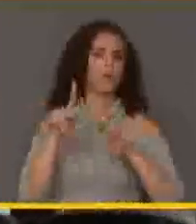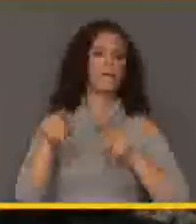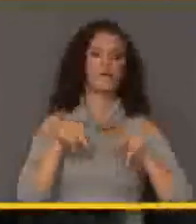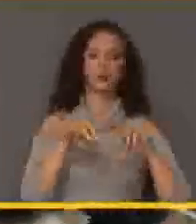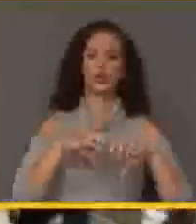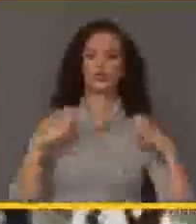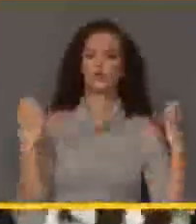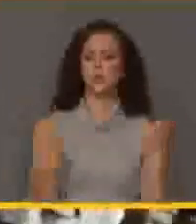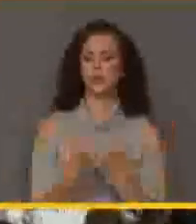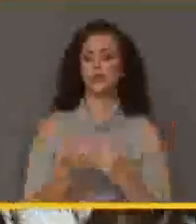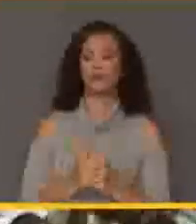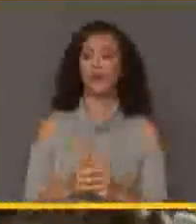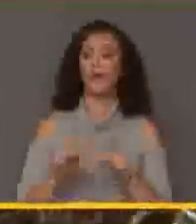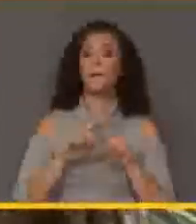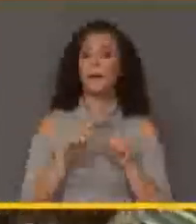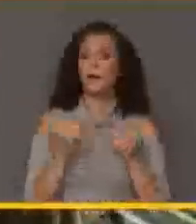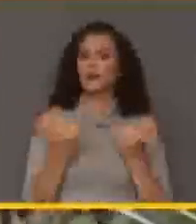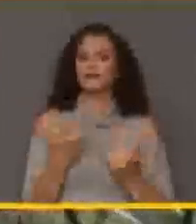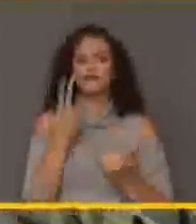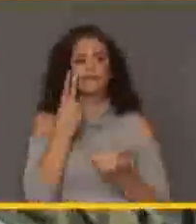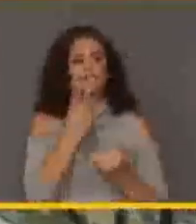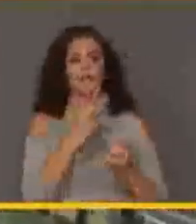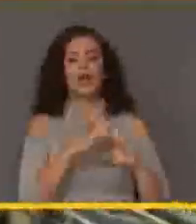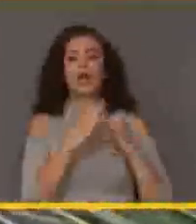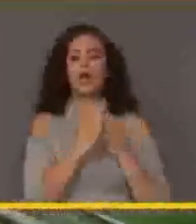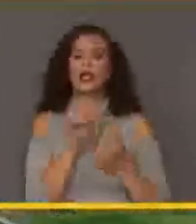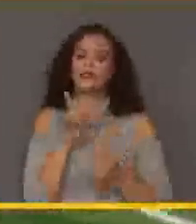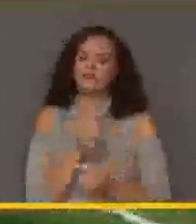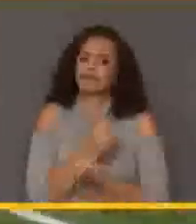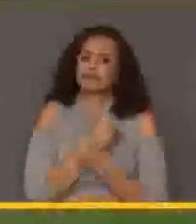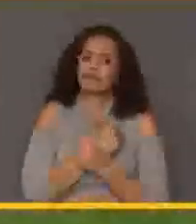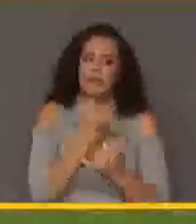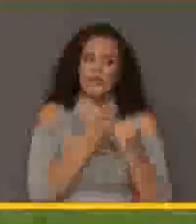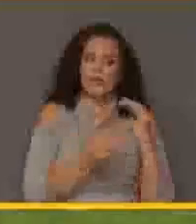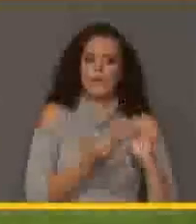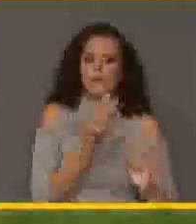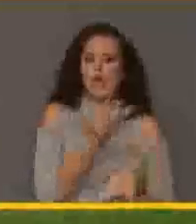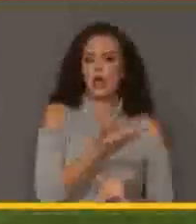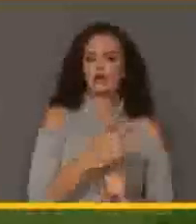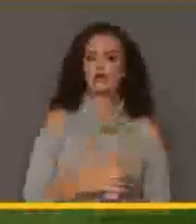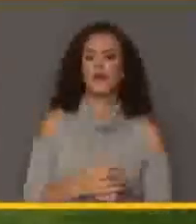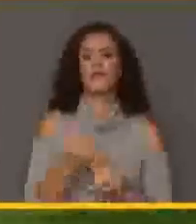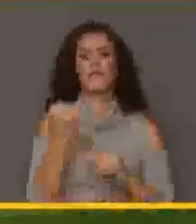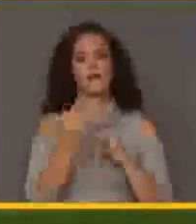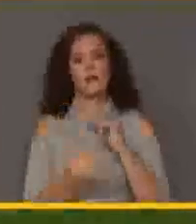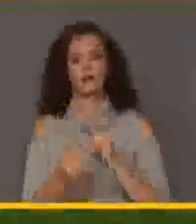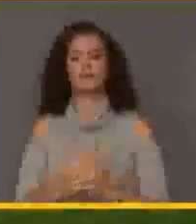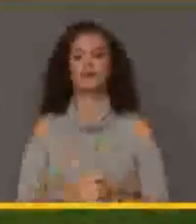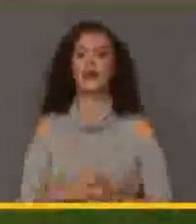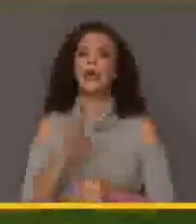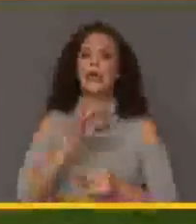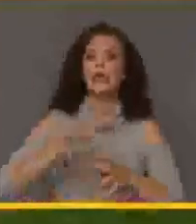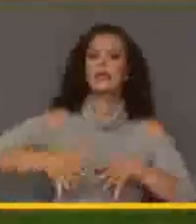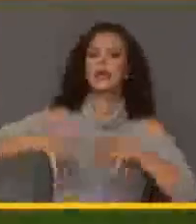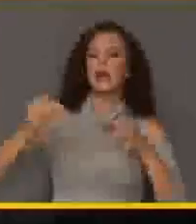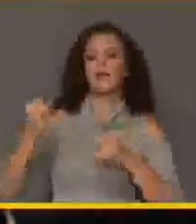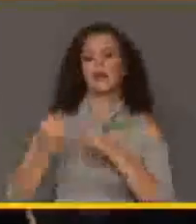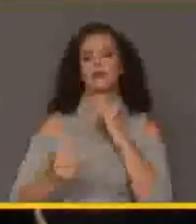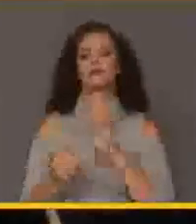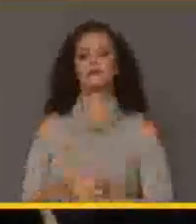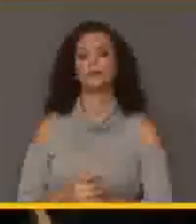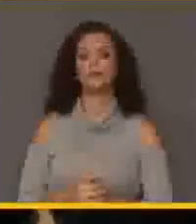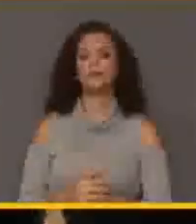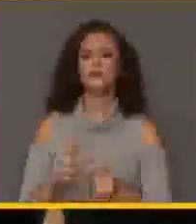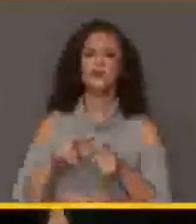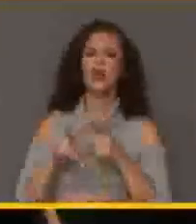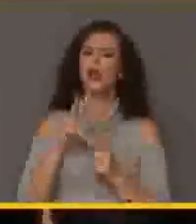aficionados, pero se han quedado sin ver al equipo de sus amores en semifinales, final y gran final. Entonces, la verdad es